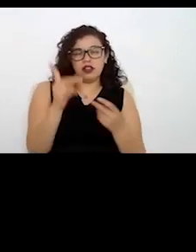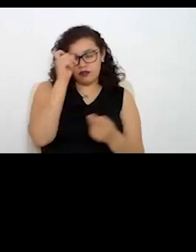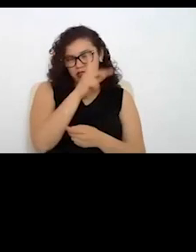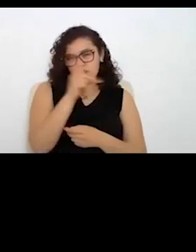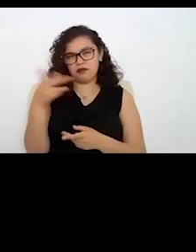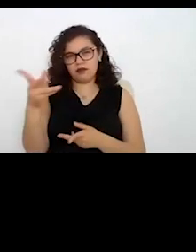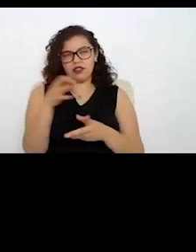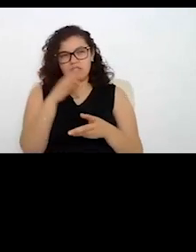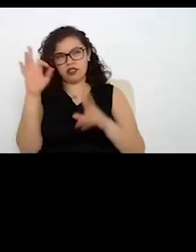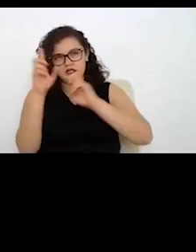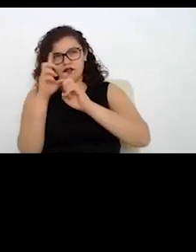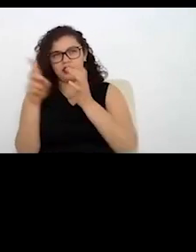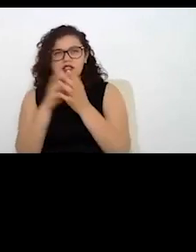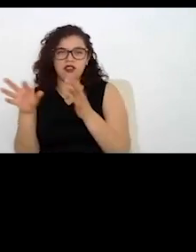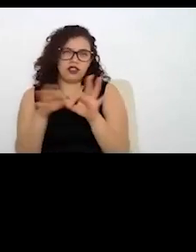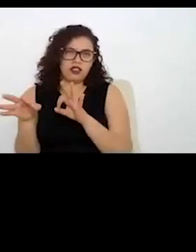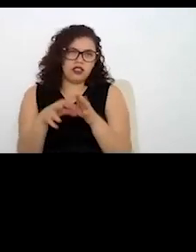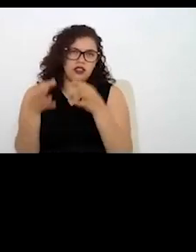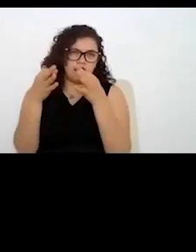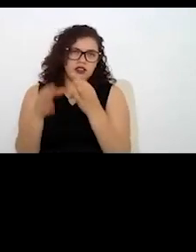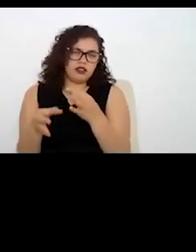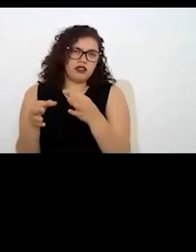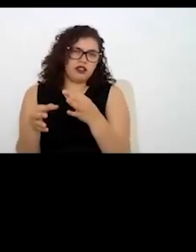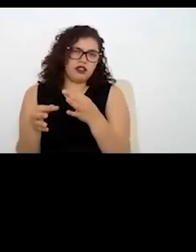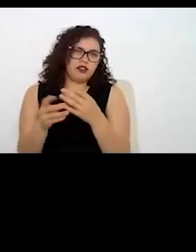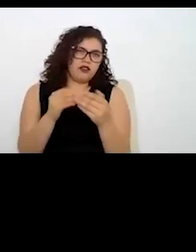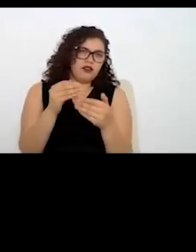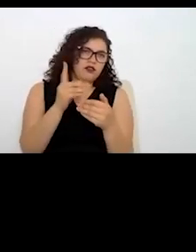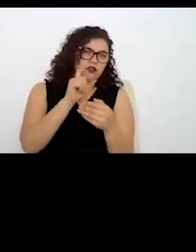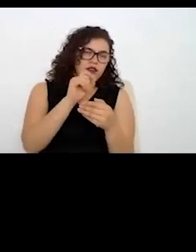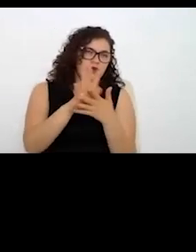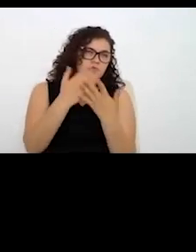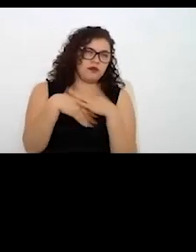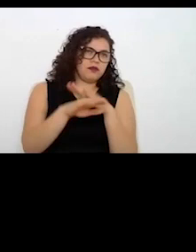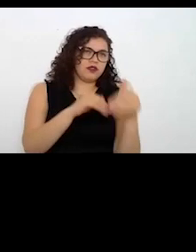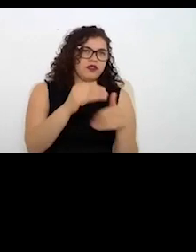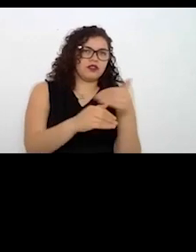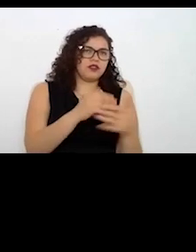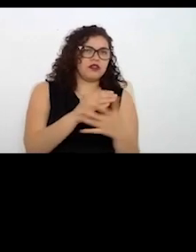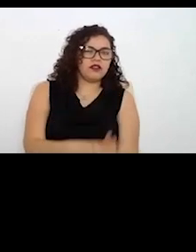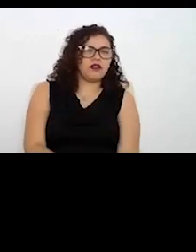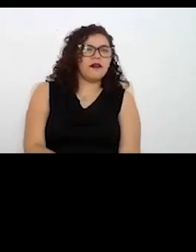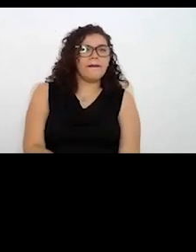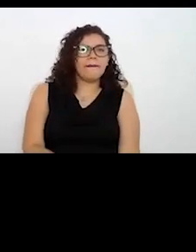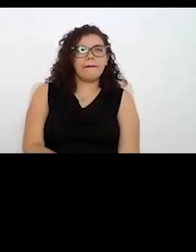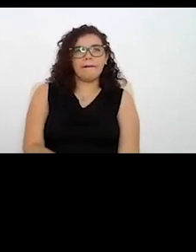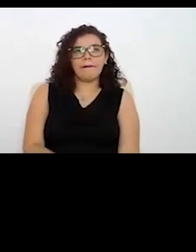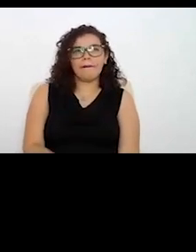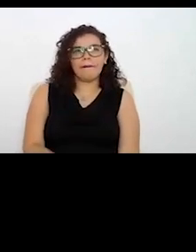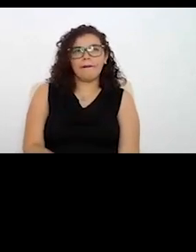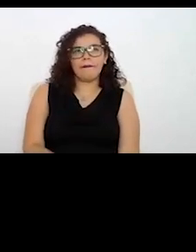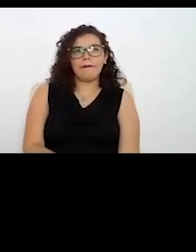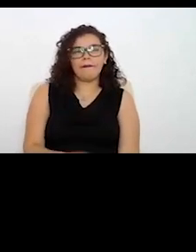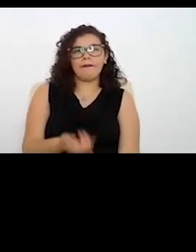derecho laboral, tanto sustantivo como procesal. Entonces, lo recomendable es